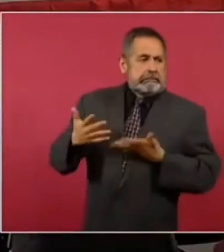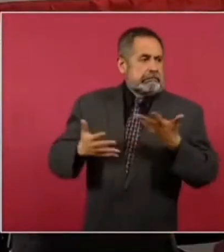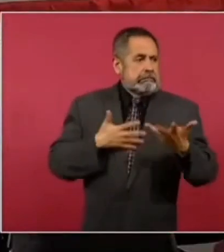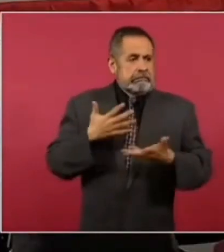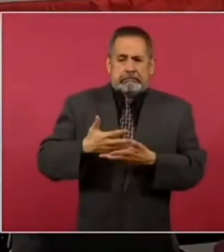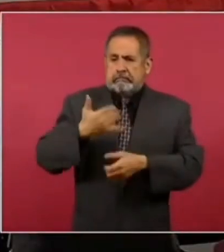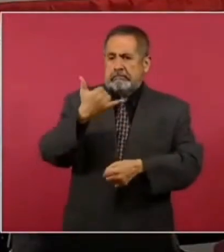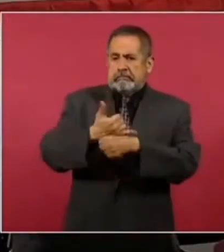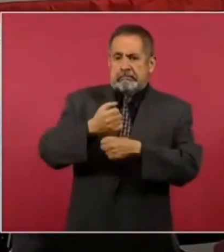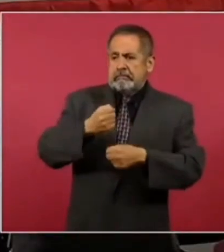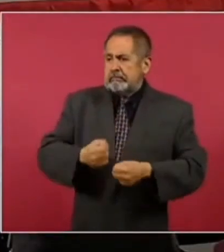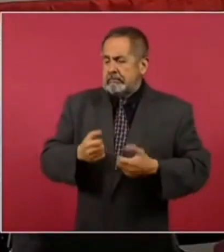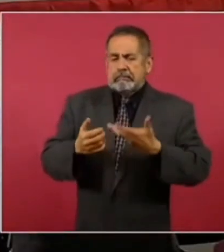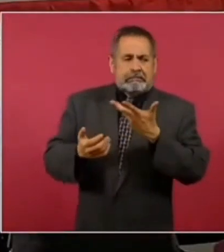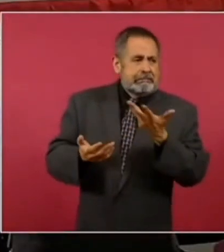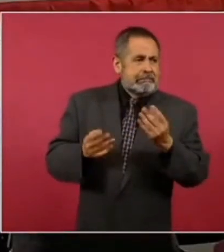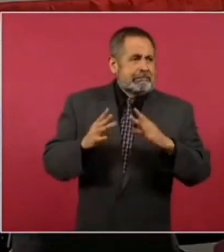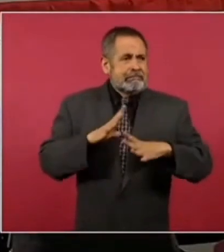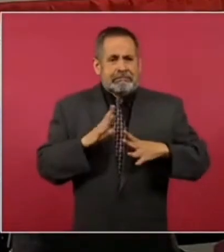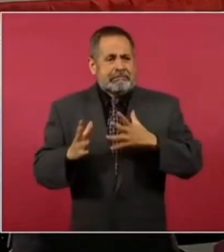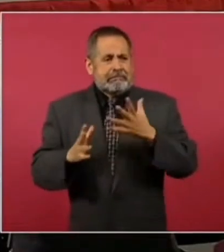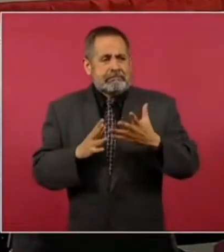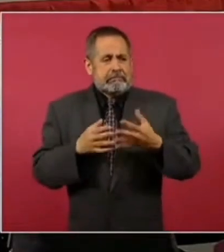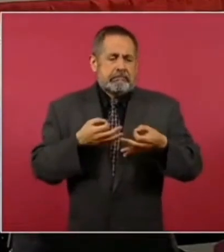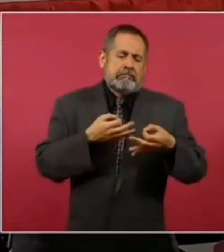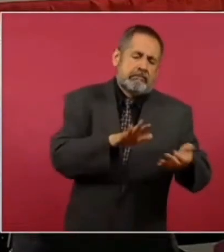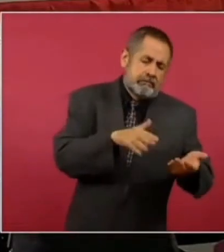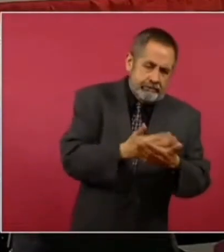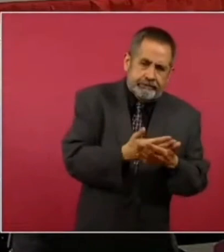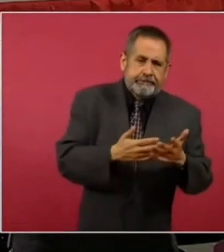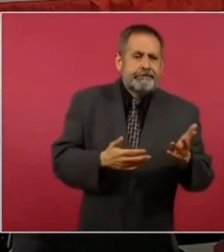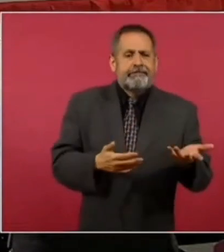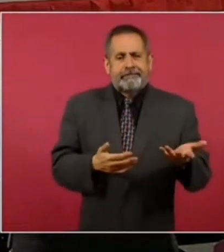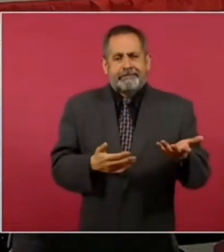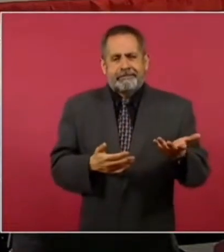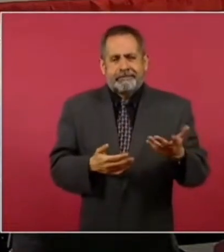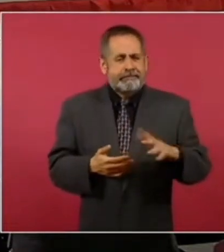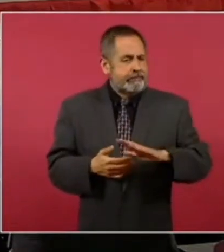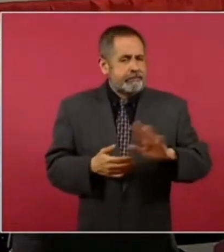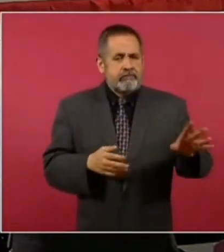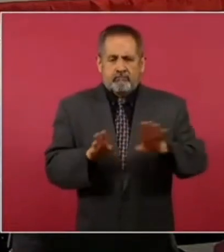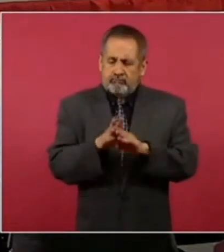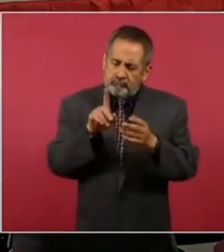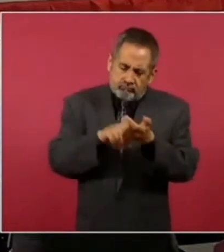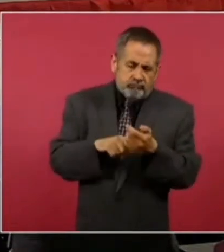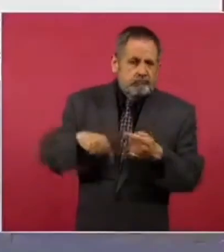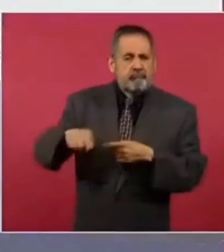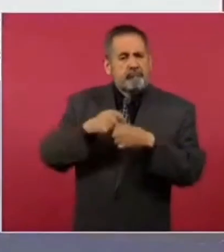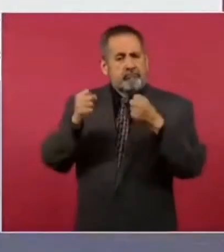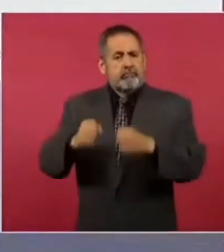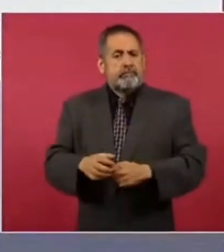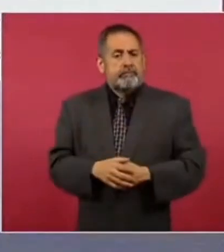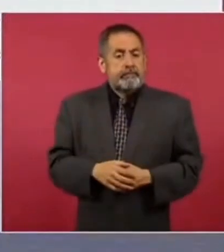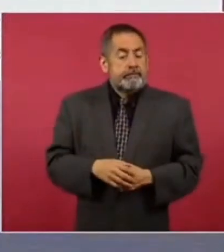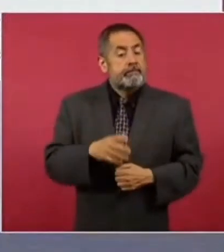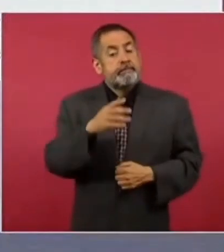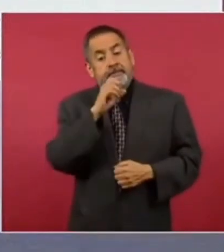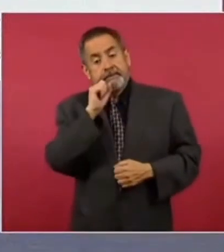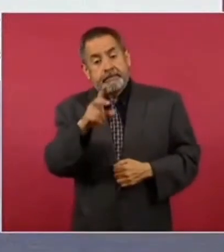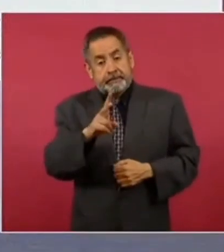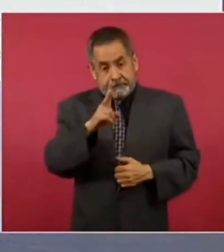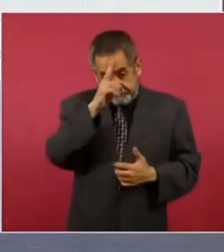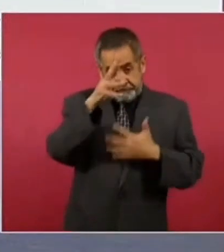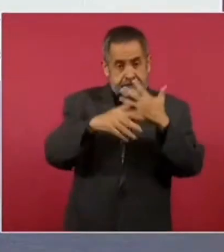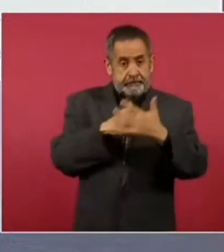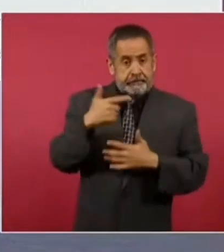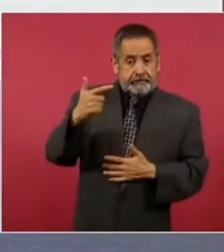sienten seguros en un espacio libre de drogas, van a ser atraídos hacia ese otro aspecto. La violencia de género, en particular